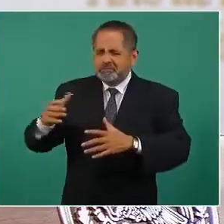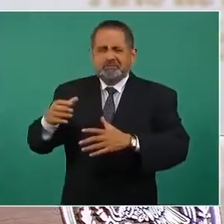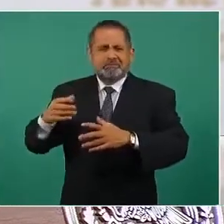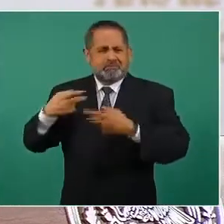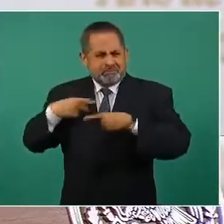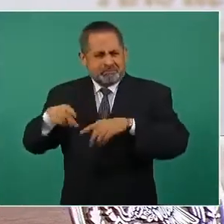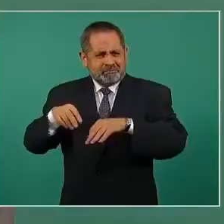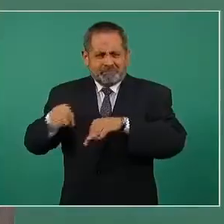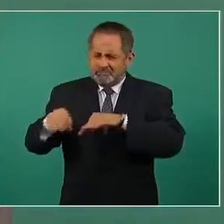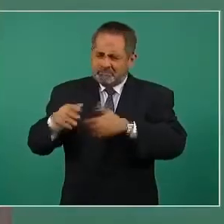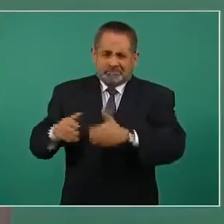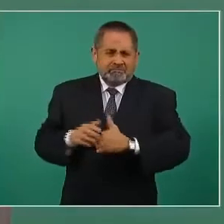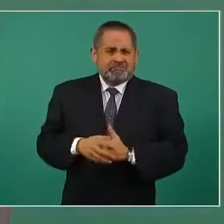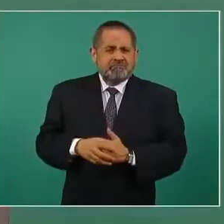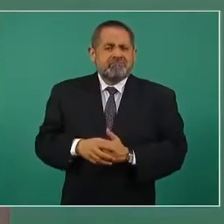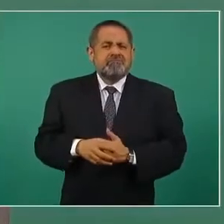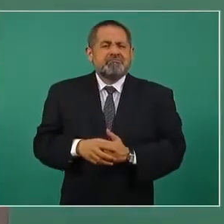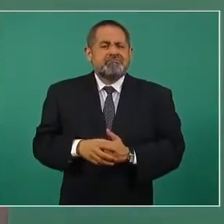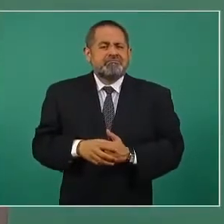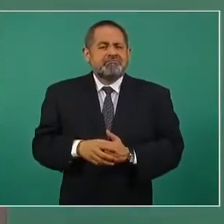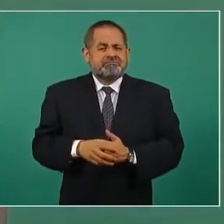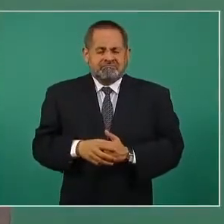obreros,